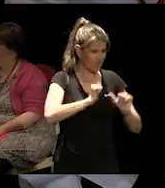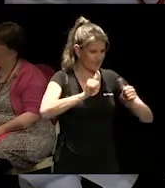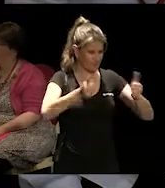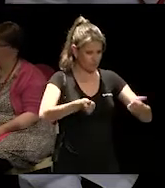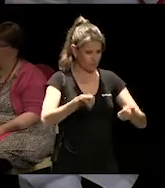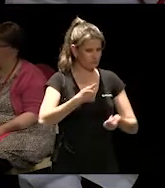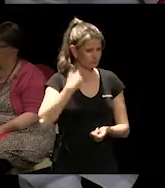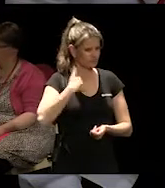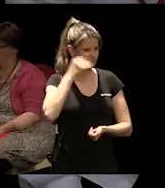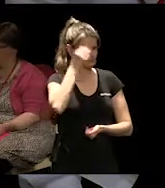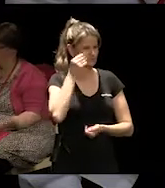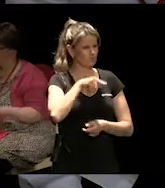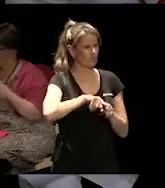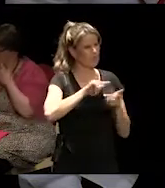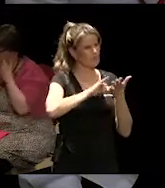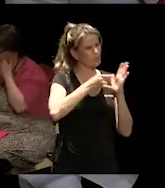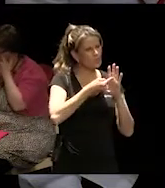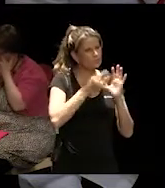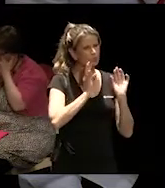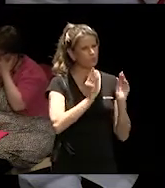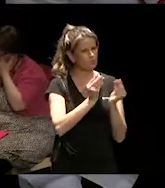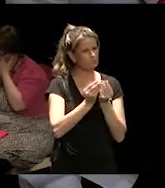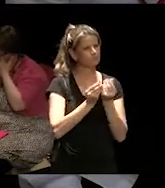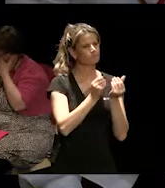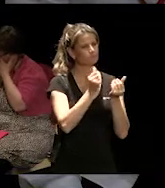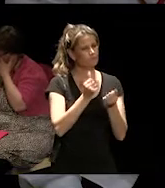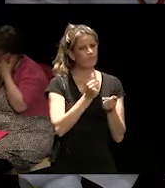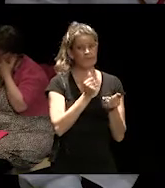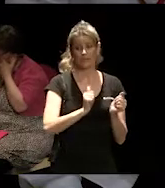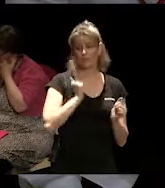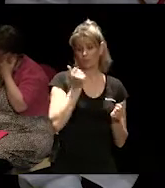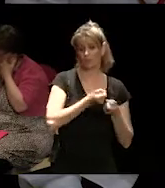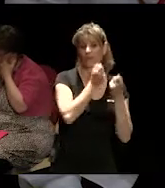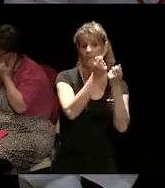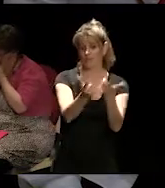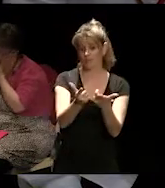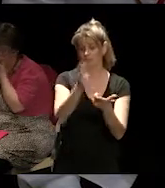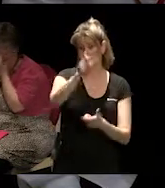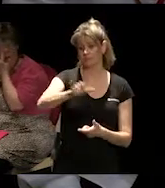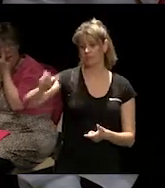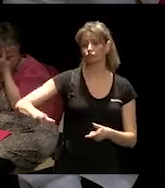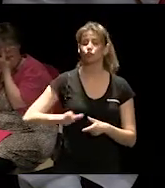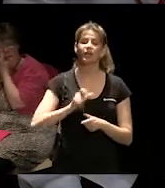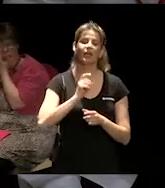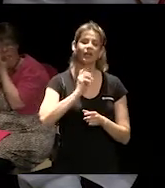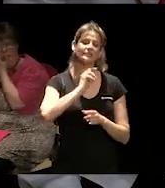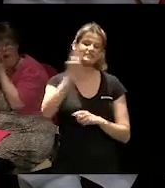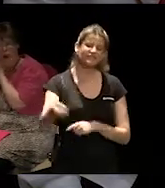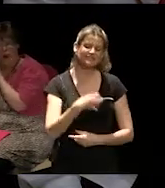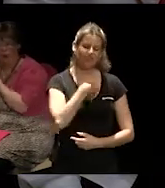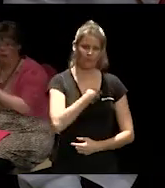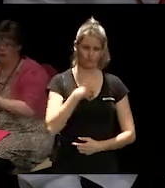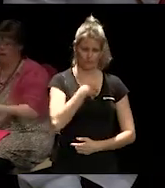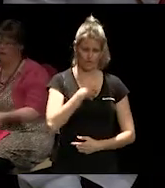proyecto. Que sea un proyecto que, por supuesto, dé la oportunidad a personas con diversidad funcional, no solo de disfrutar de la música, sino